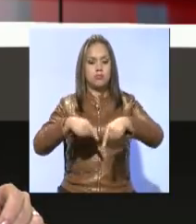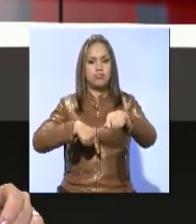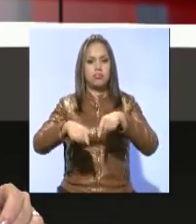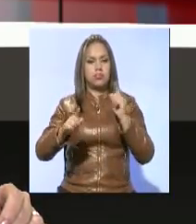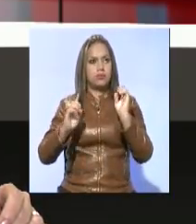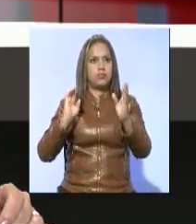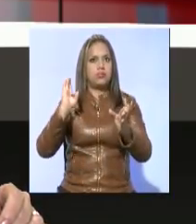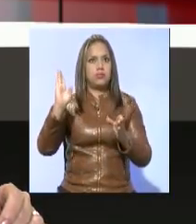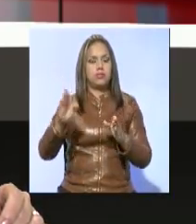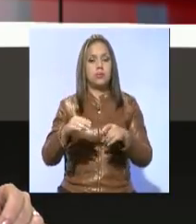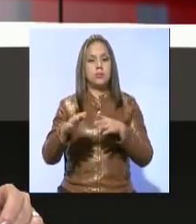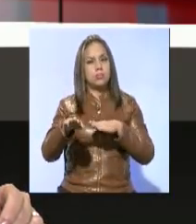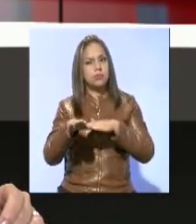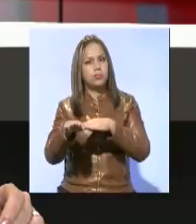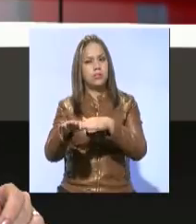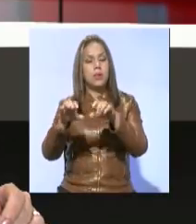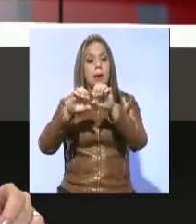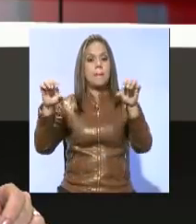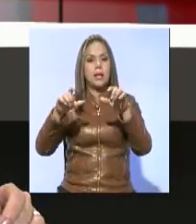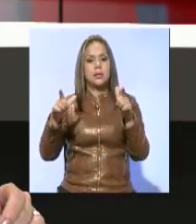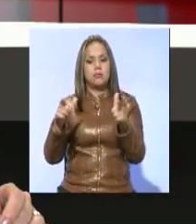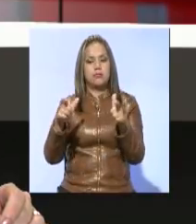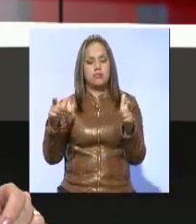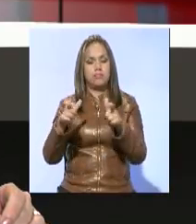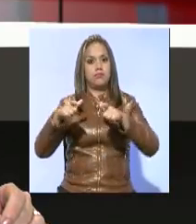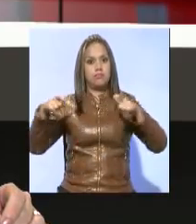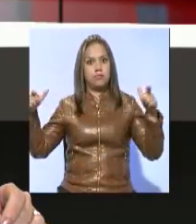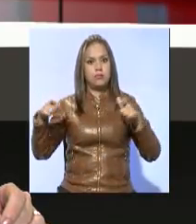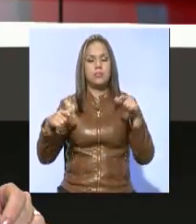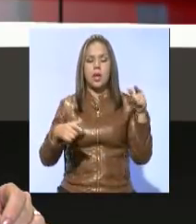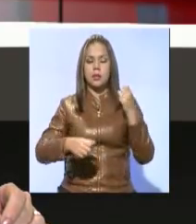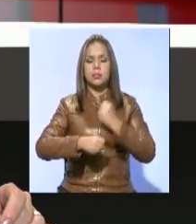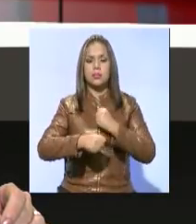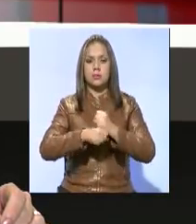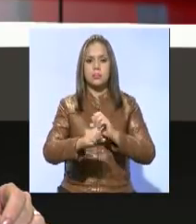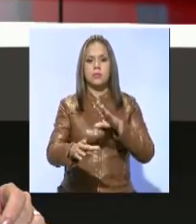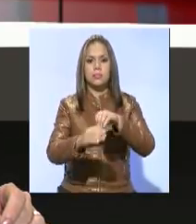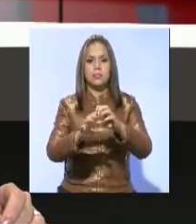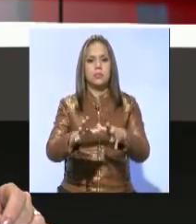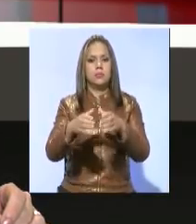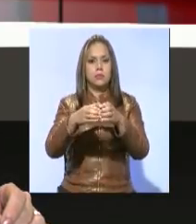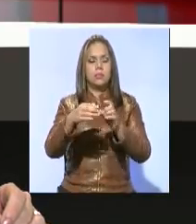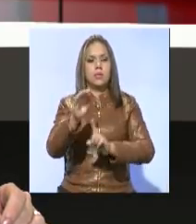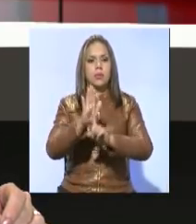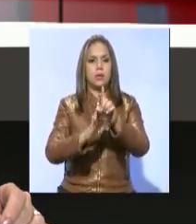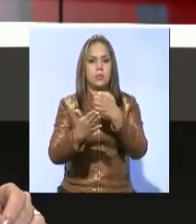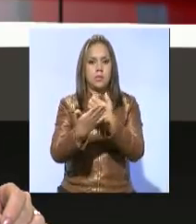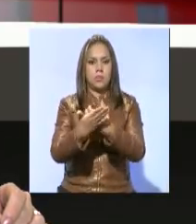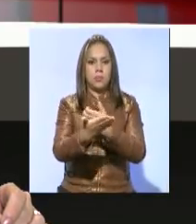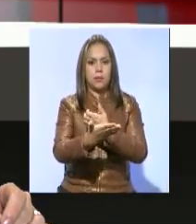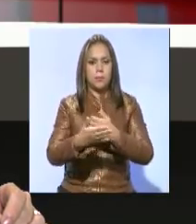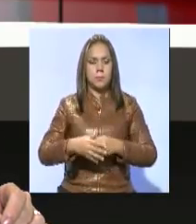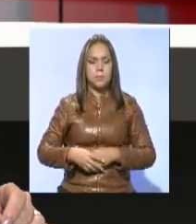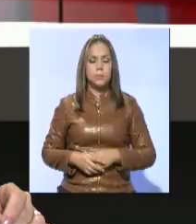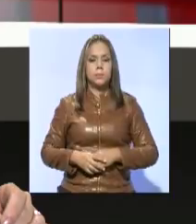impulso a la pequeña y mediana empresa, son los ejes que han definido el trabajo al interior de la Comisión de Desarrollo Económico.